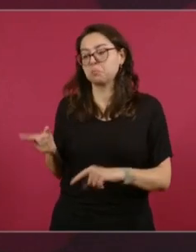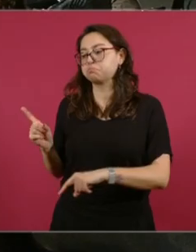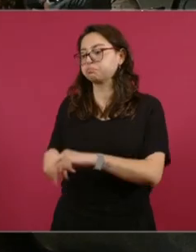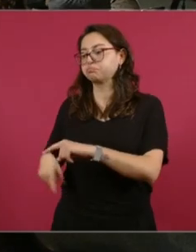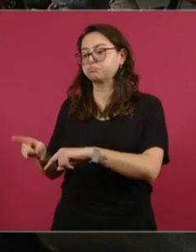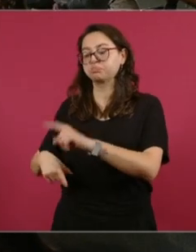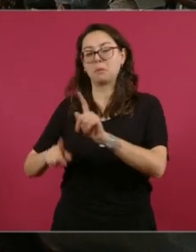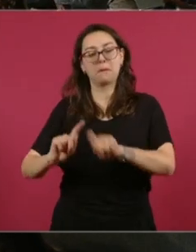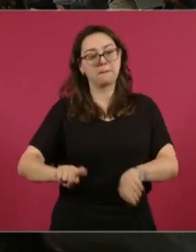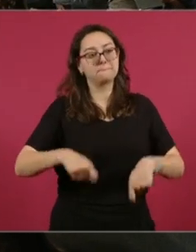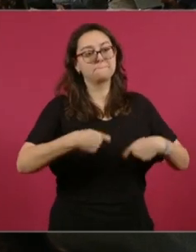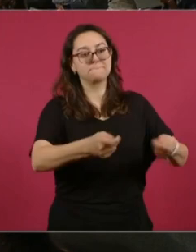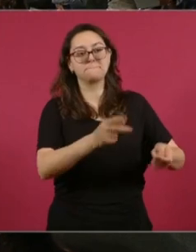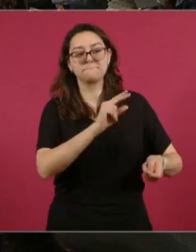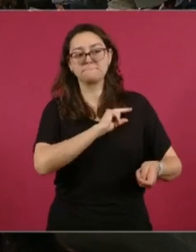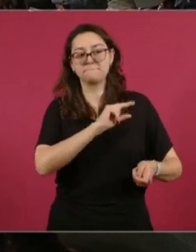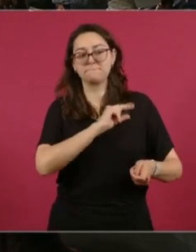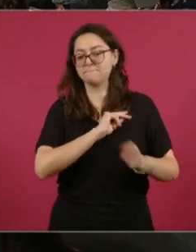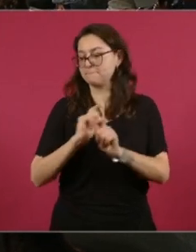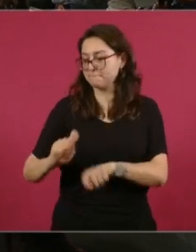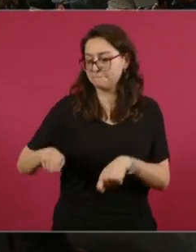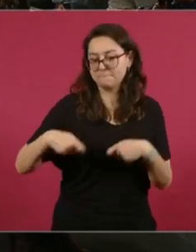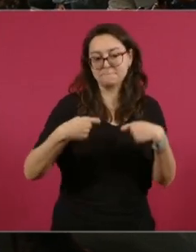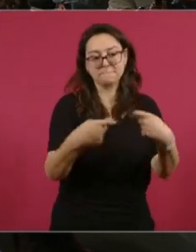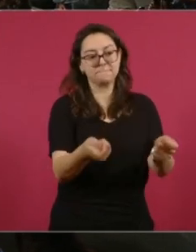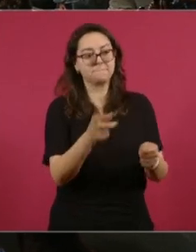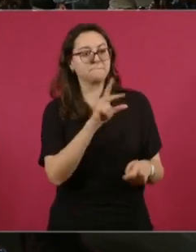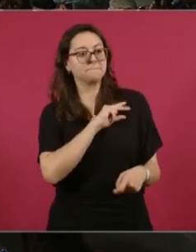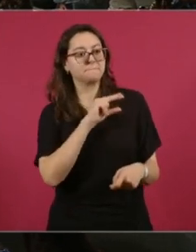verdad eran atracos,